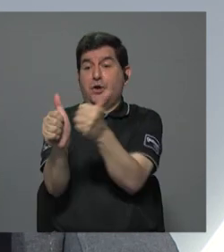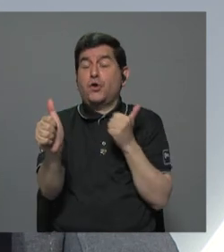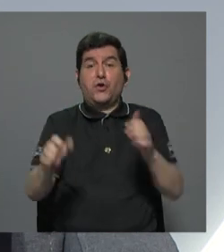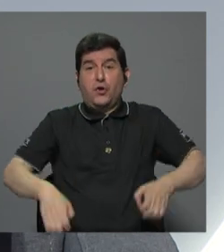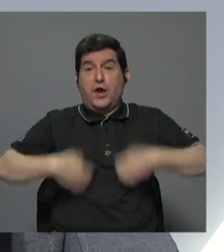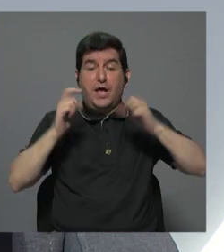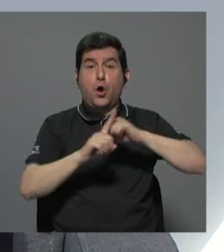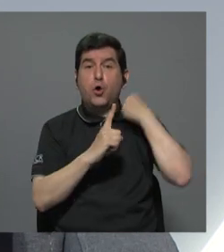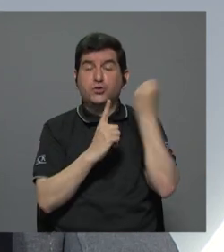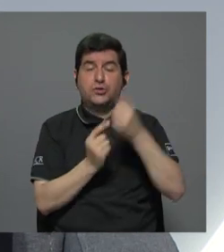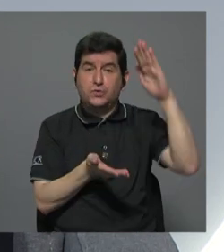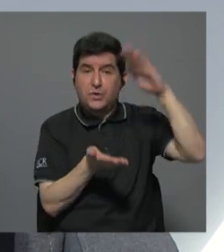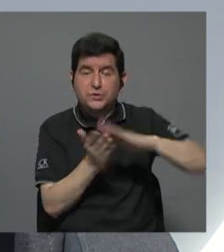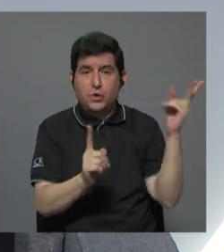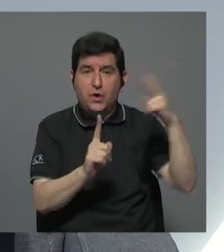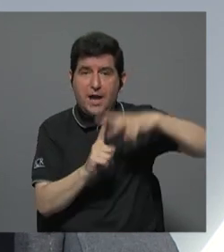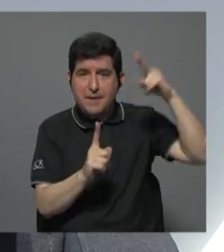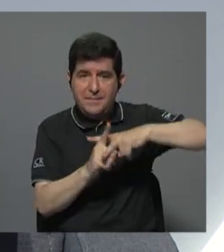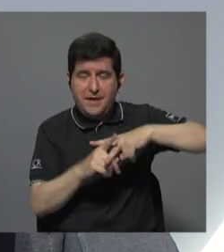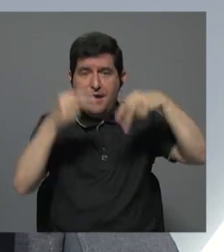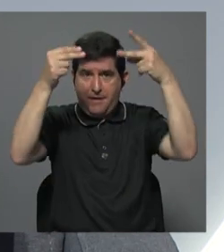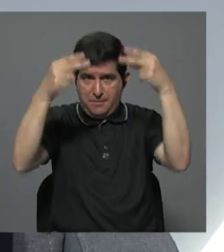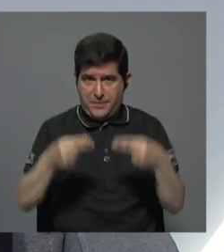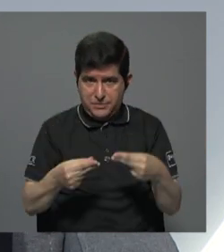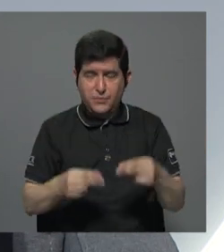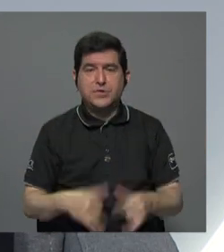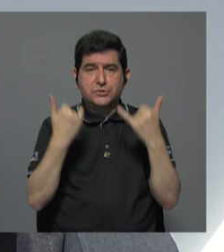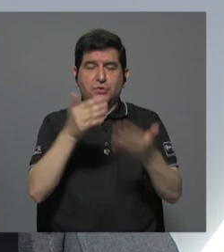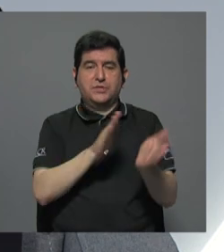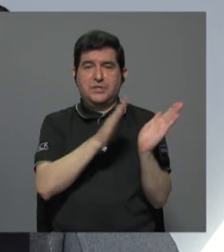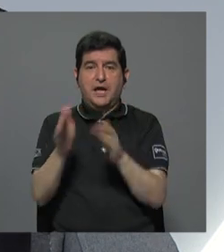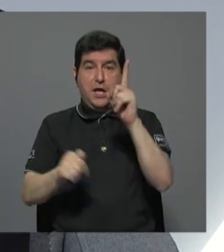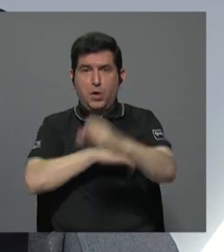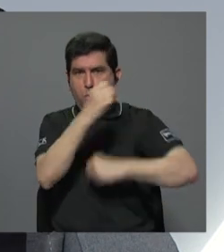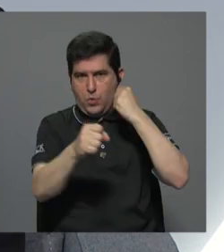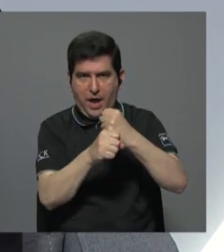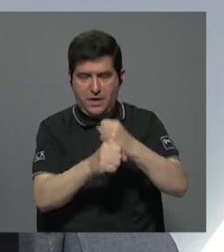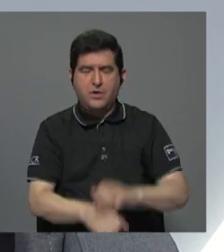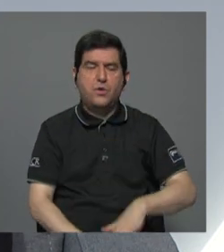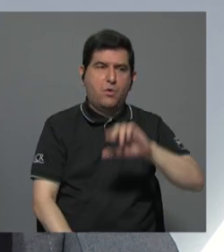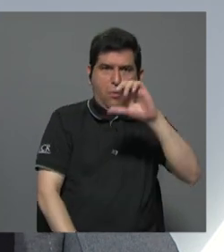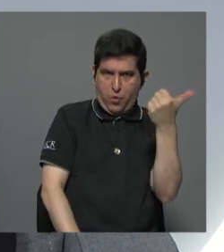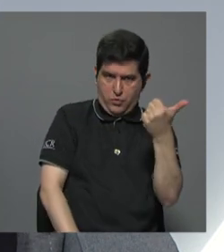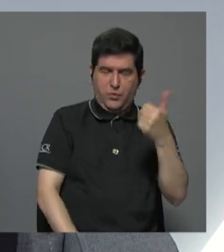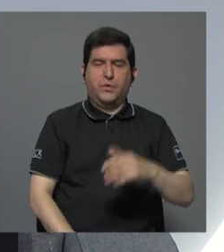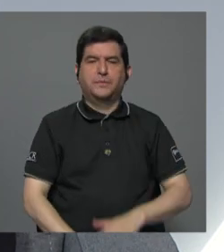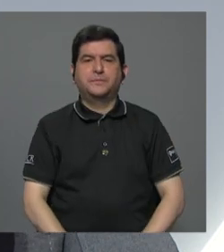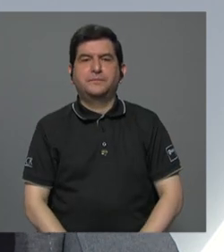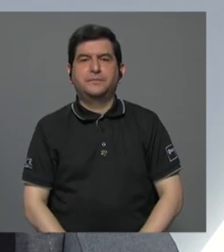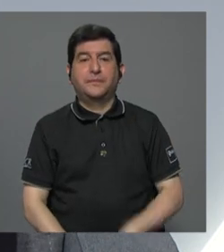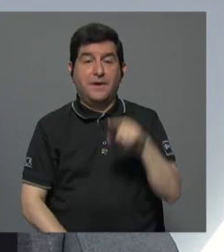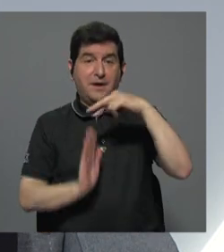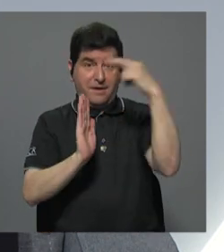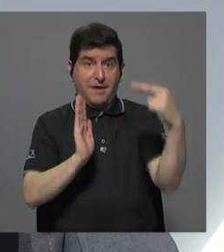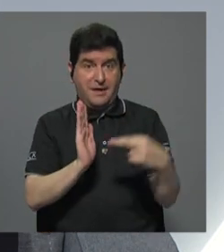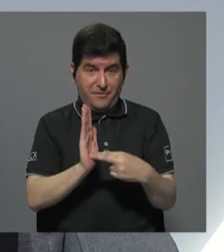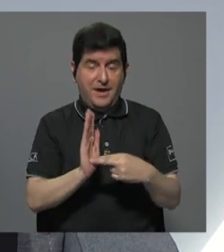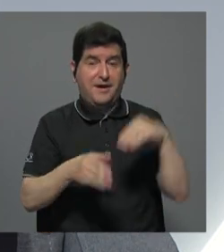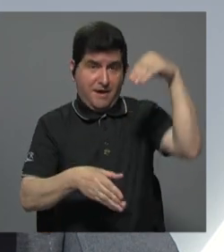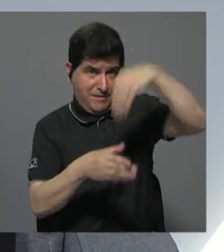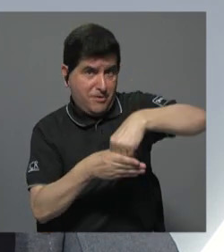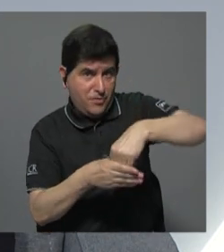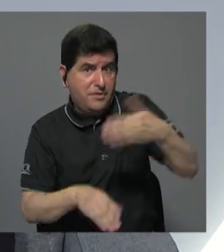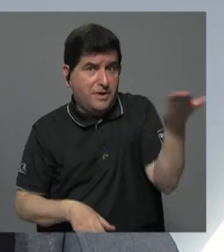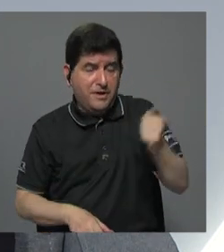decíamos situaciones que reducen la ejecución del presupuesto planificado en un año y lo otro que plantean es que que tiene esta regla fiscal es